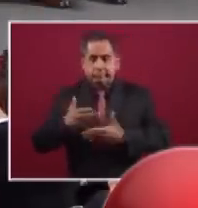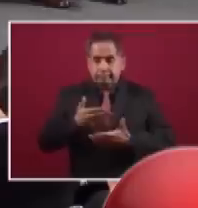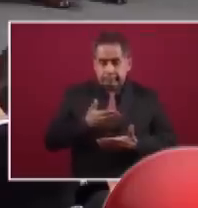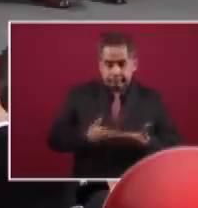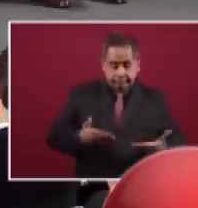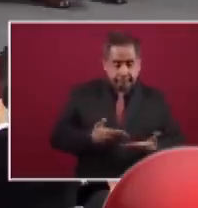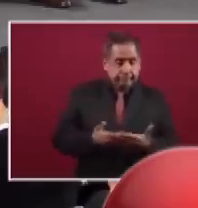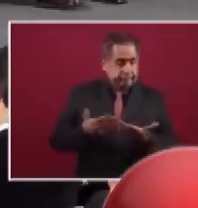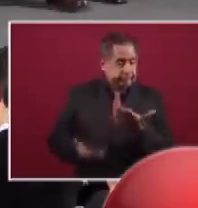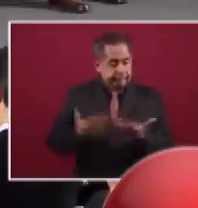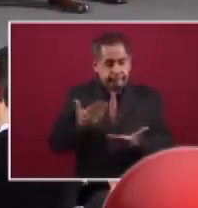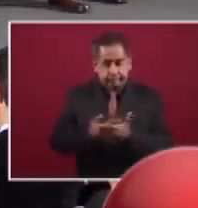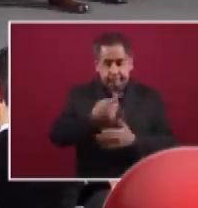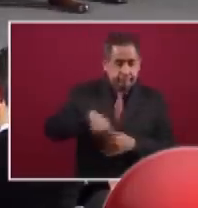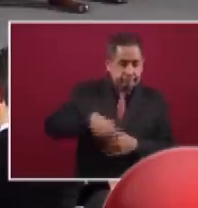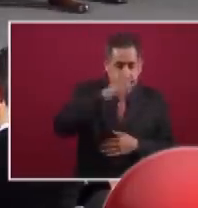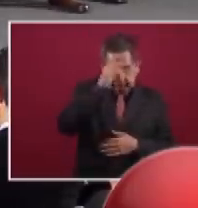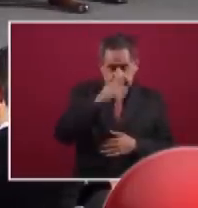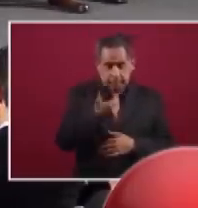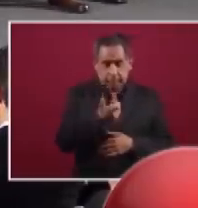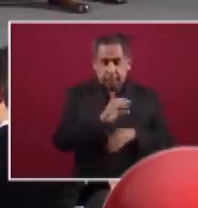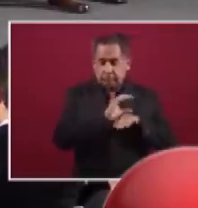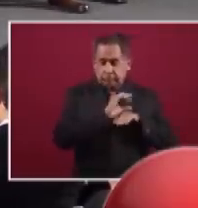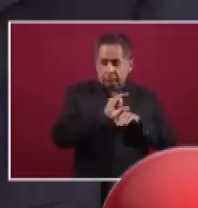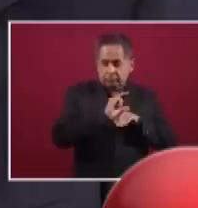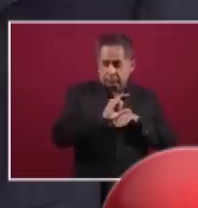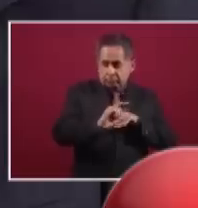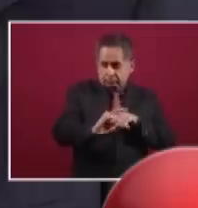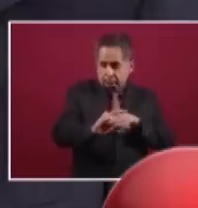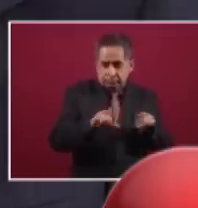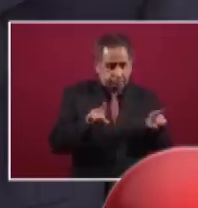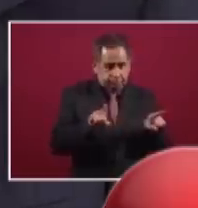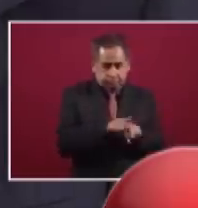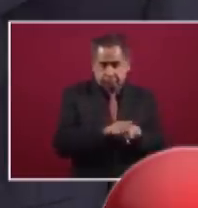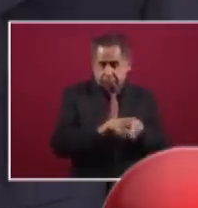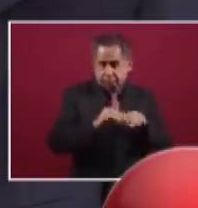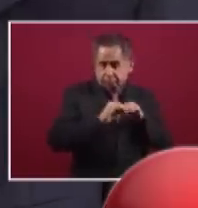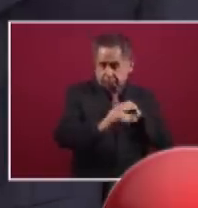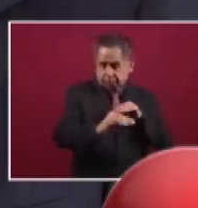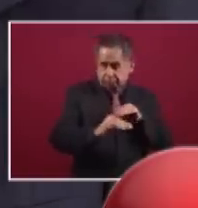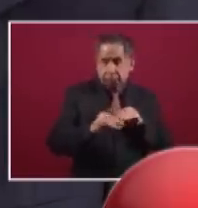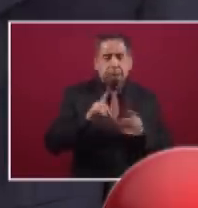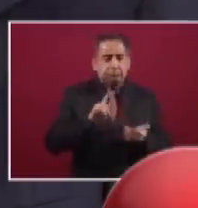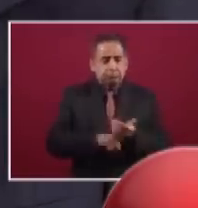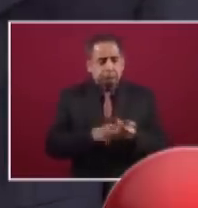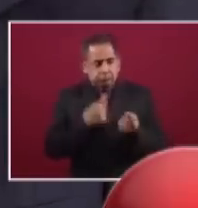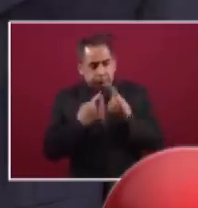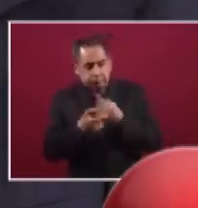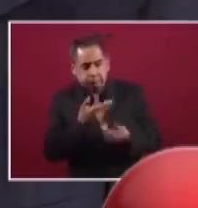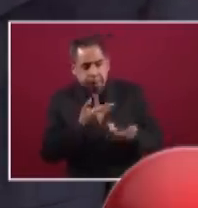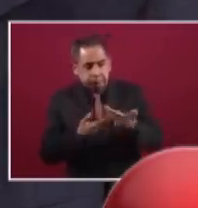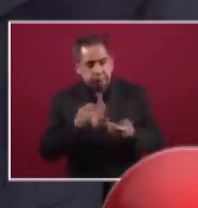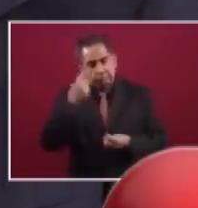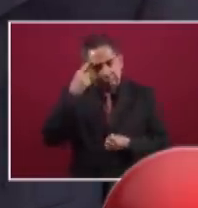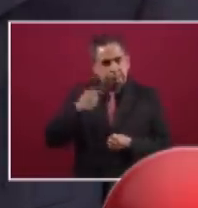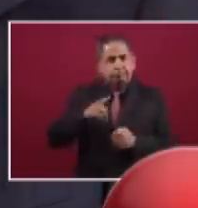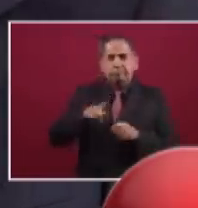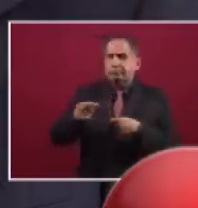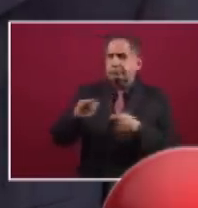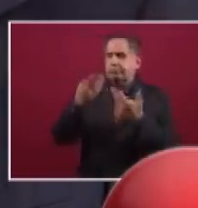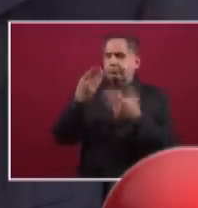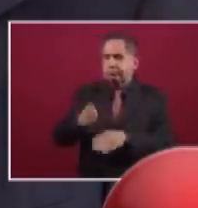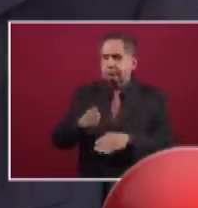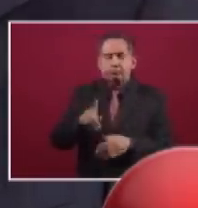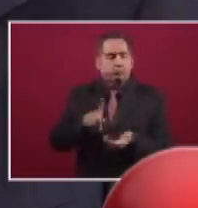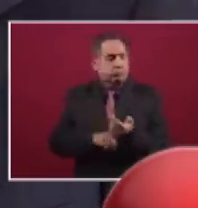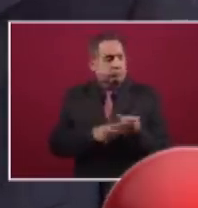En la propuesta y en el acuerdo de hoy son pagos parejos. Eso significa que podemos negociar mejores condiciones con los bancos porque